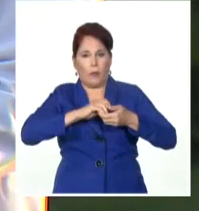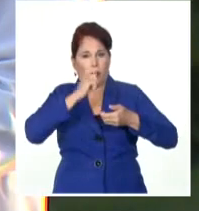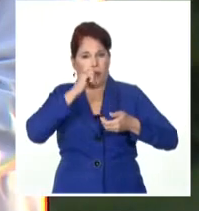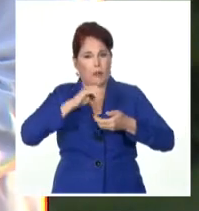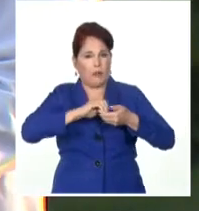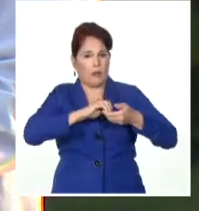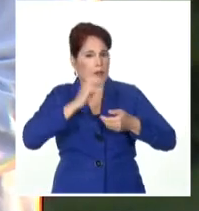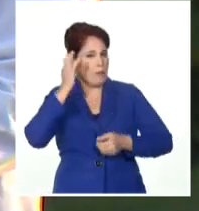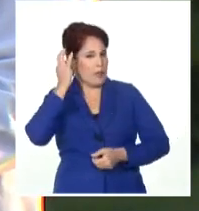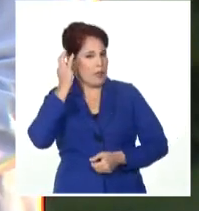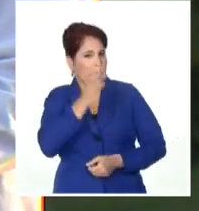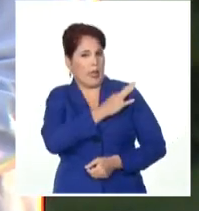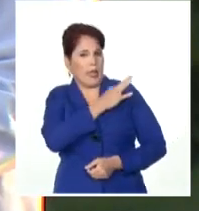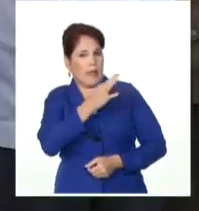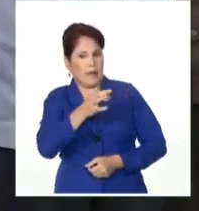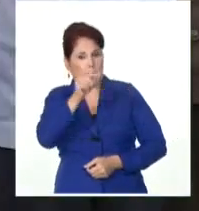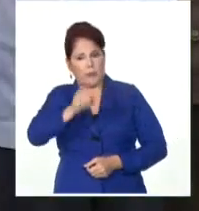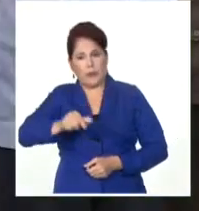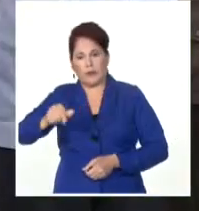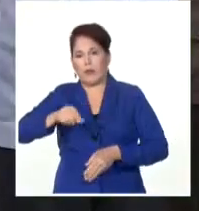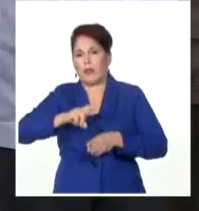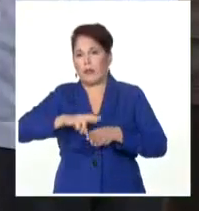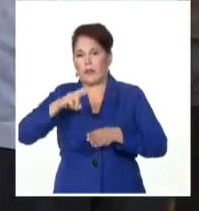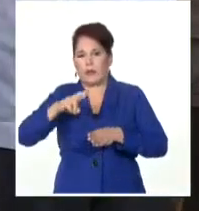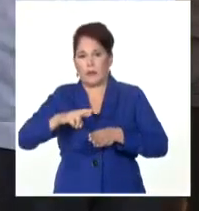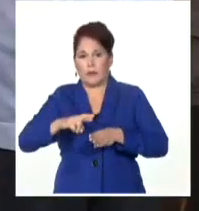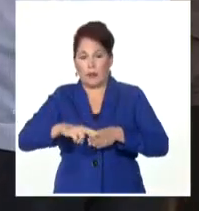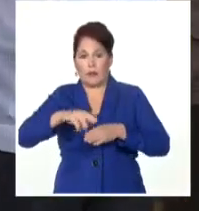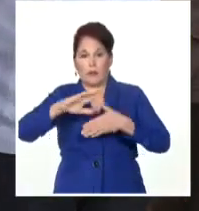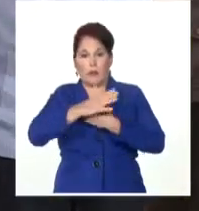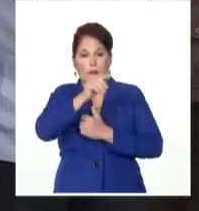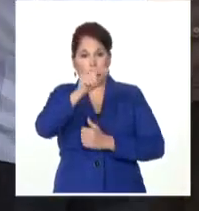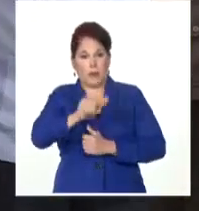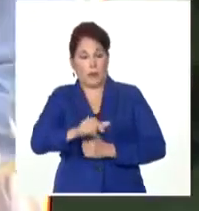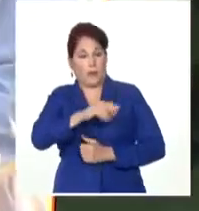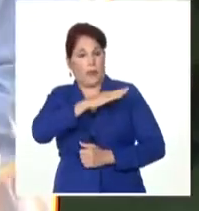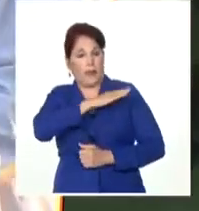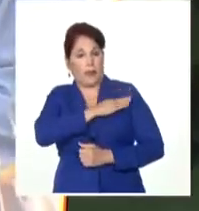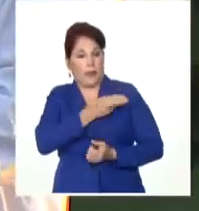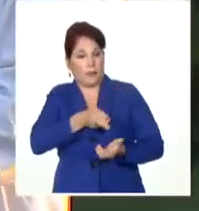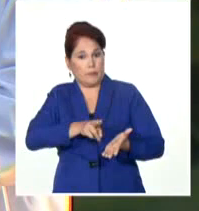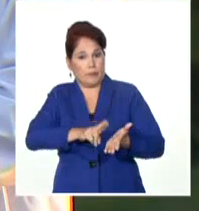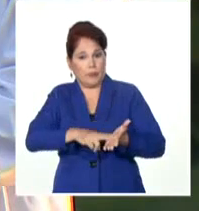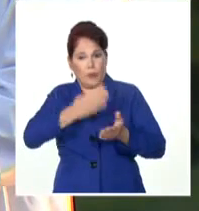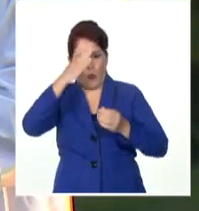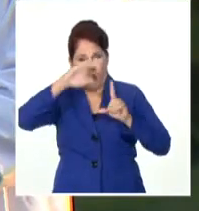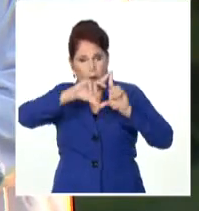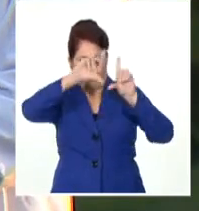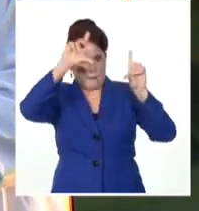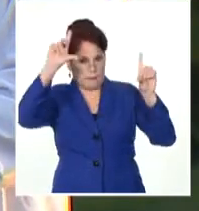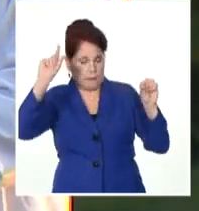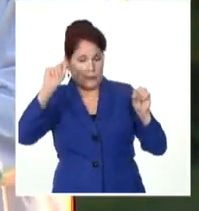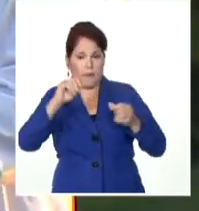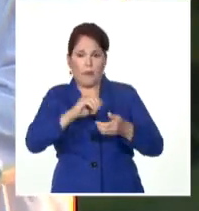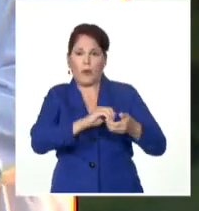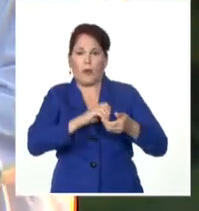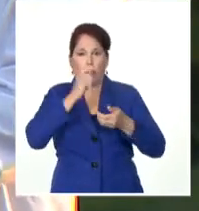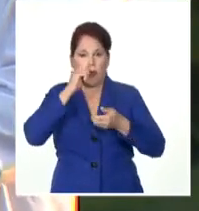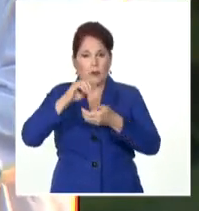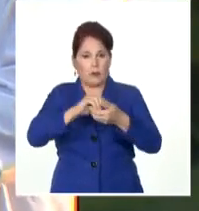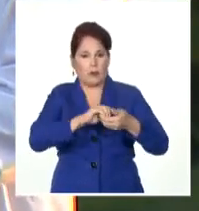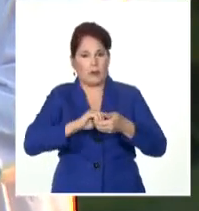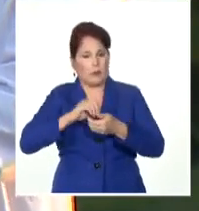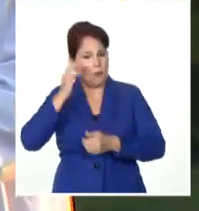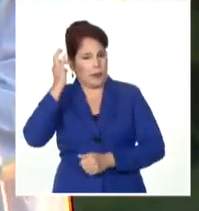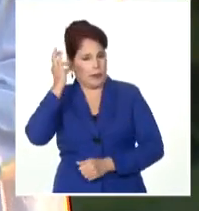invitados, distinguidos representantes del cuerpo diplomático militar acreditado en Cuba, compañeras y